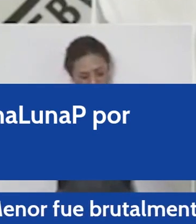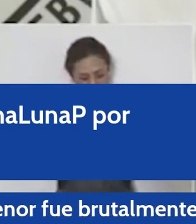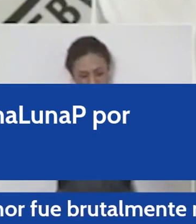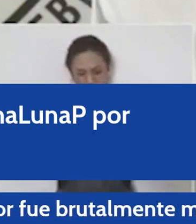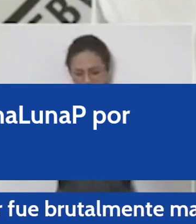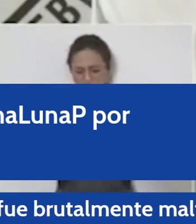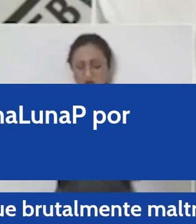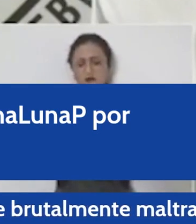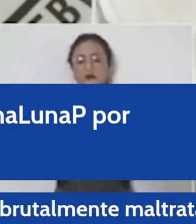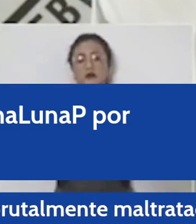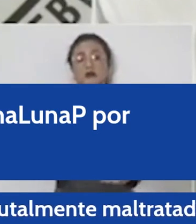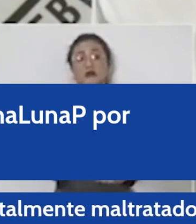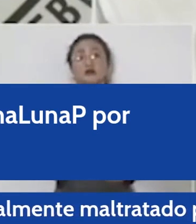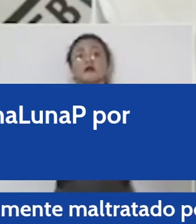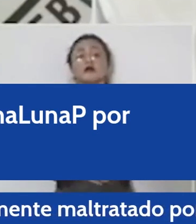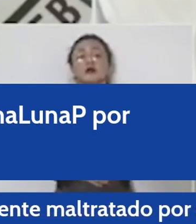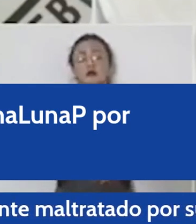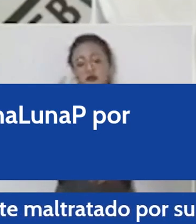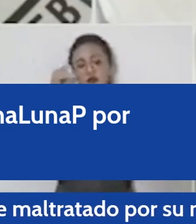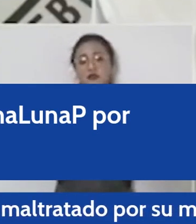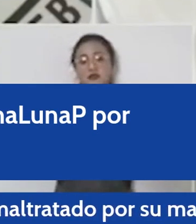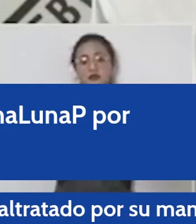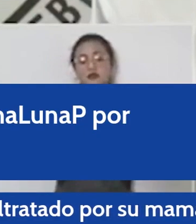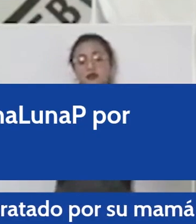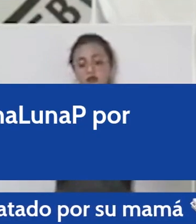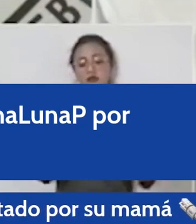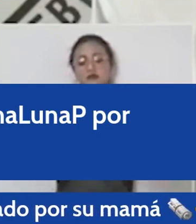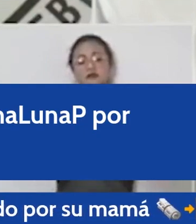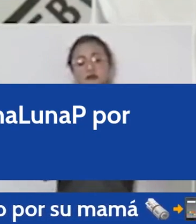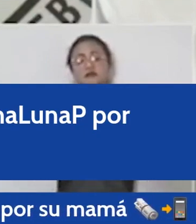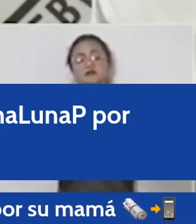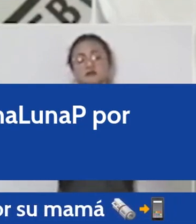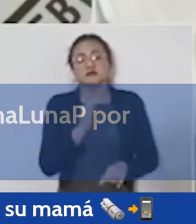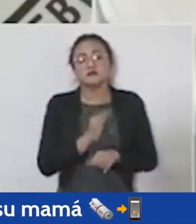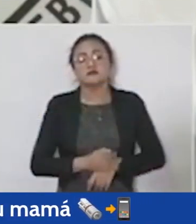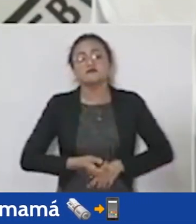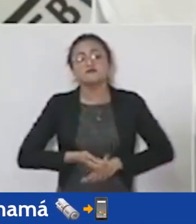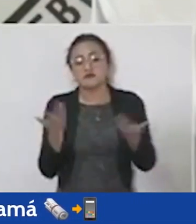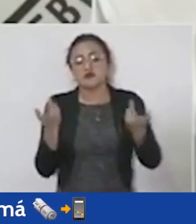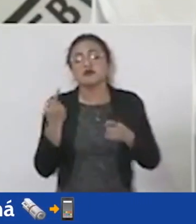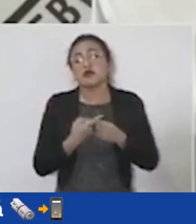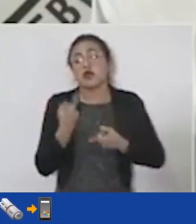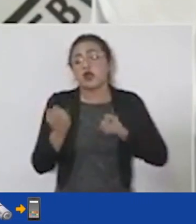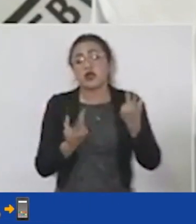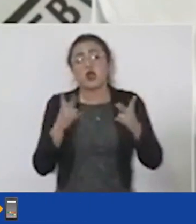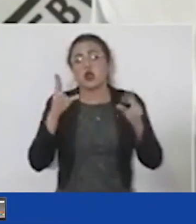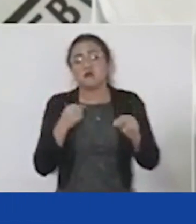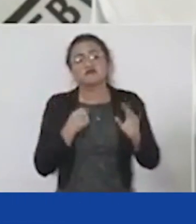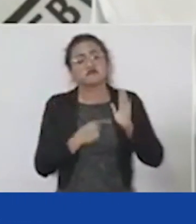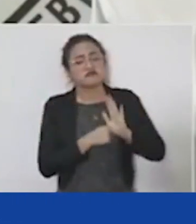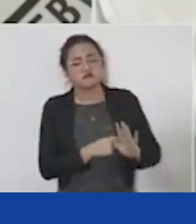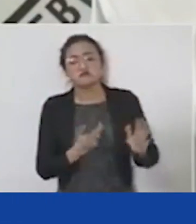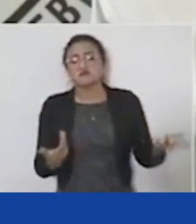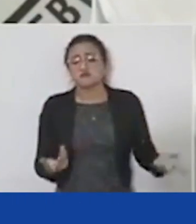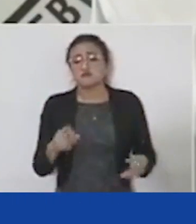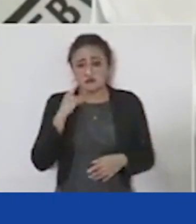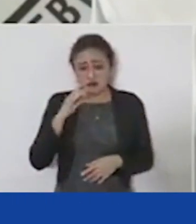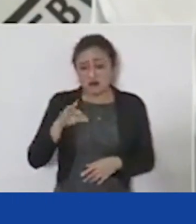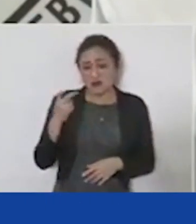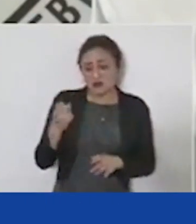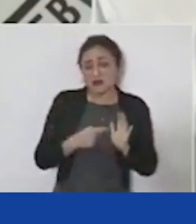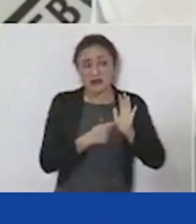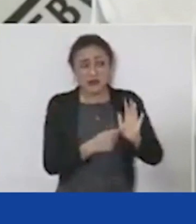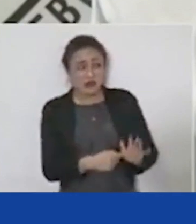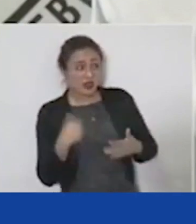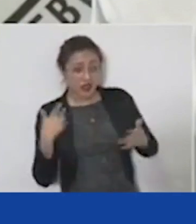¿sí? Por eso creo que para mí es muy importante no estar dándole publicidad a quien no la merece. Porque es lo que buscan,